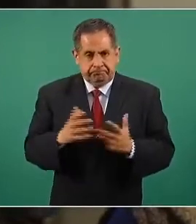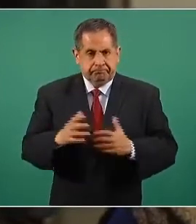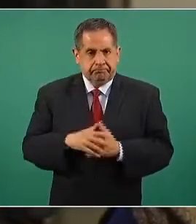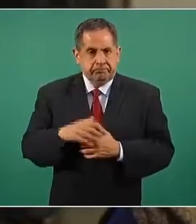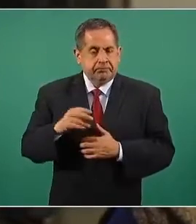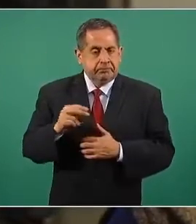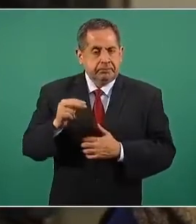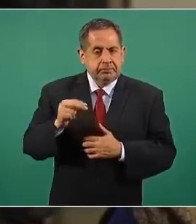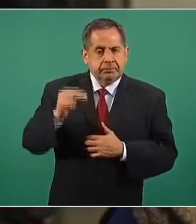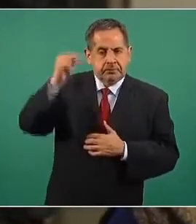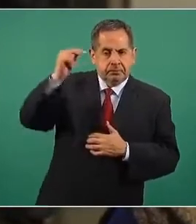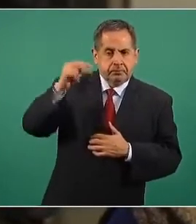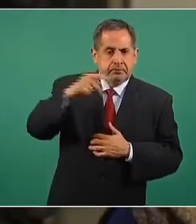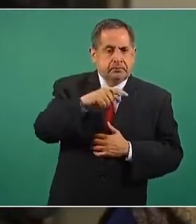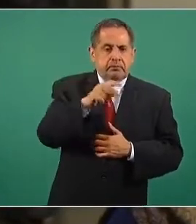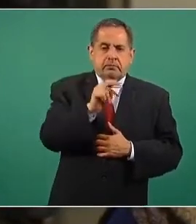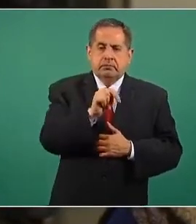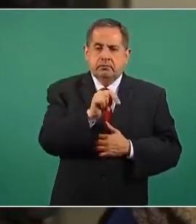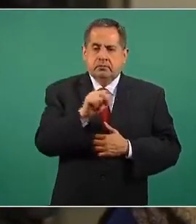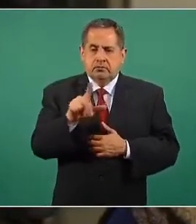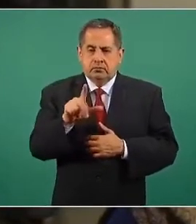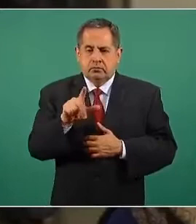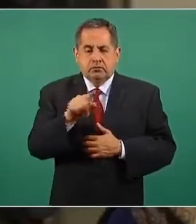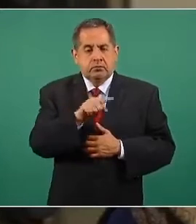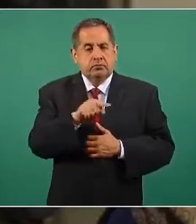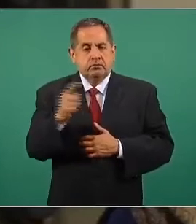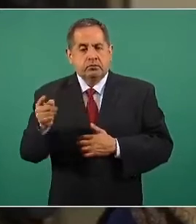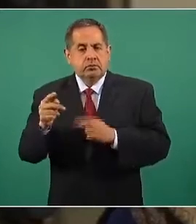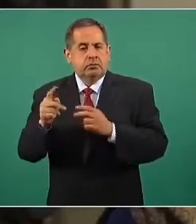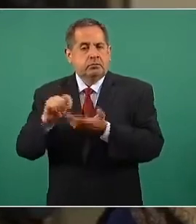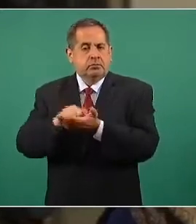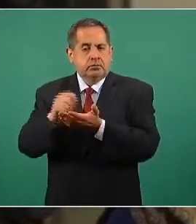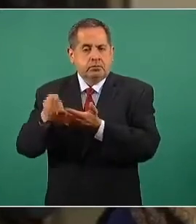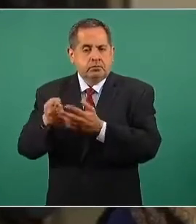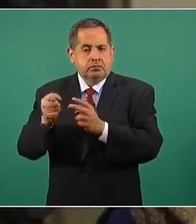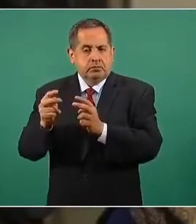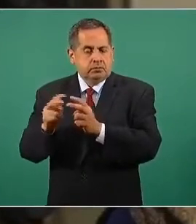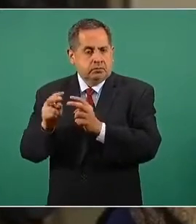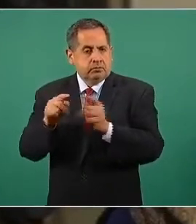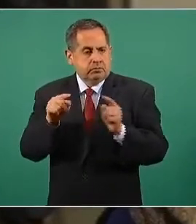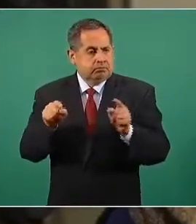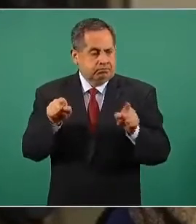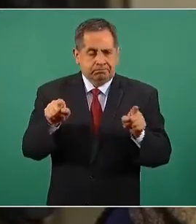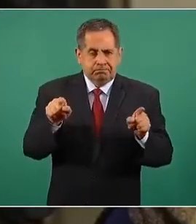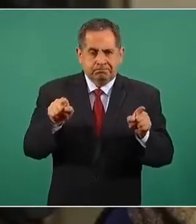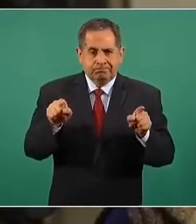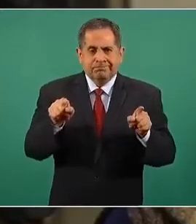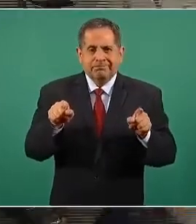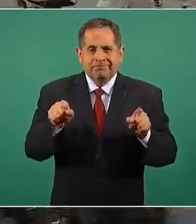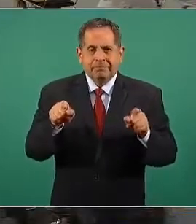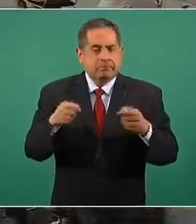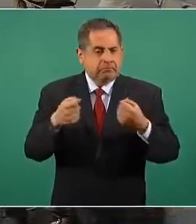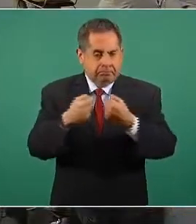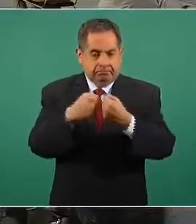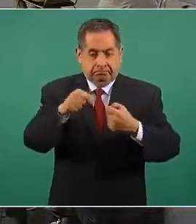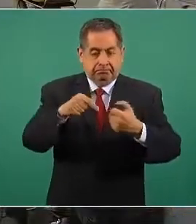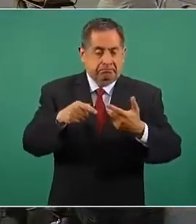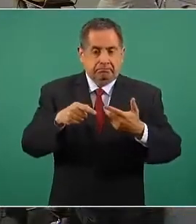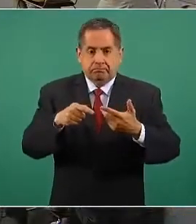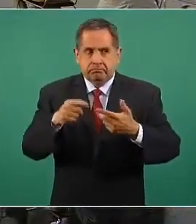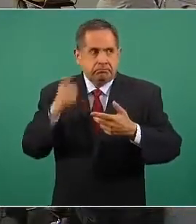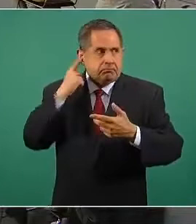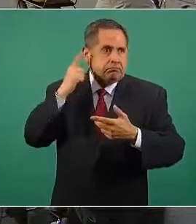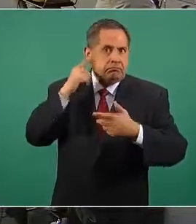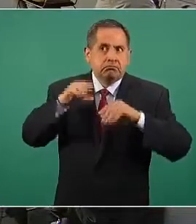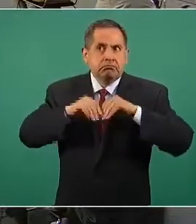norte, entre Nuevo León y Tamaulipas, ya se empiezan a generar informes, ya